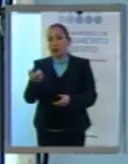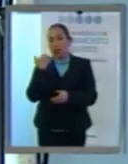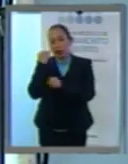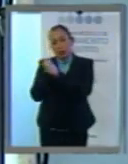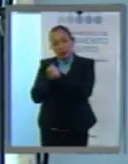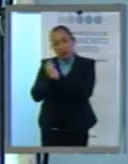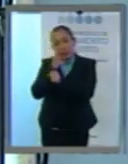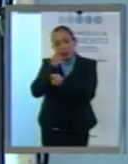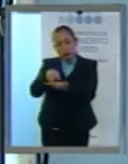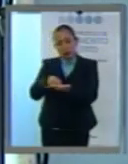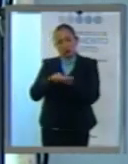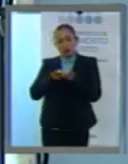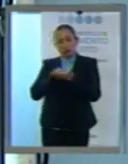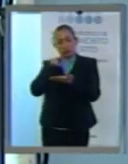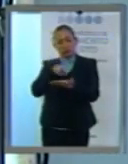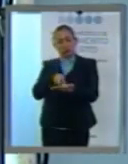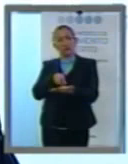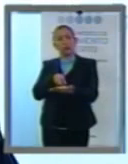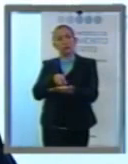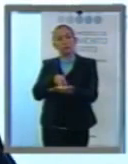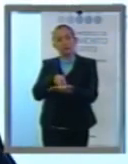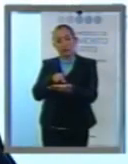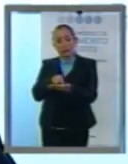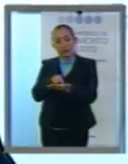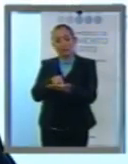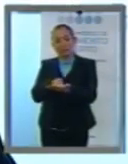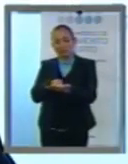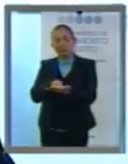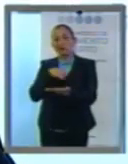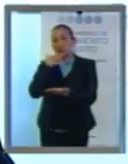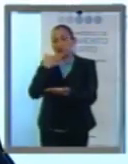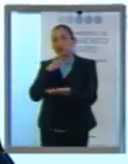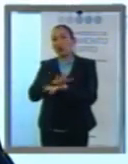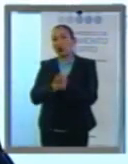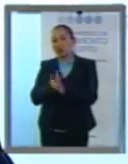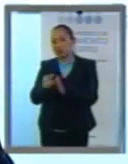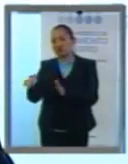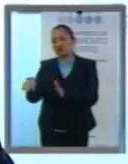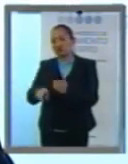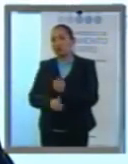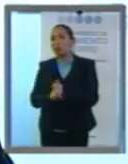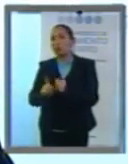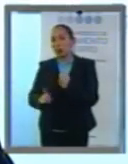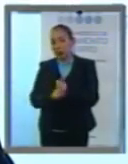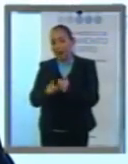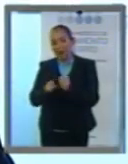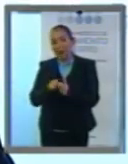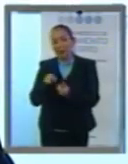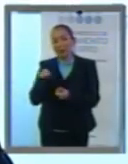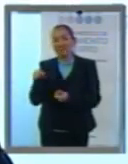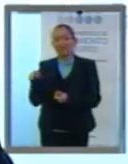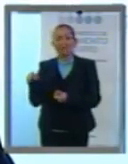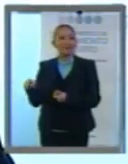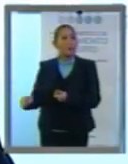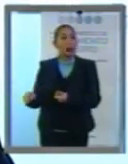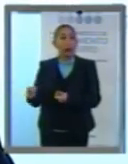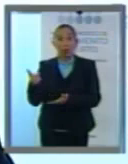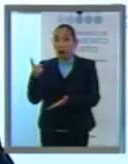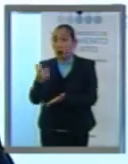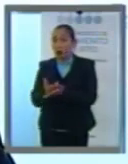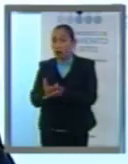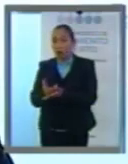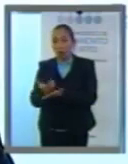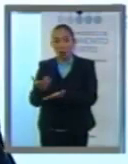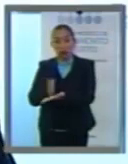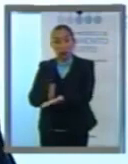estudios nos dicen que, pues que la corrupción tiene que ser un problema en el que no solamente se